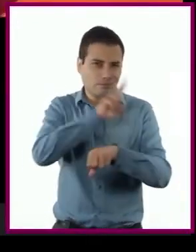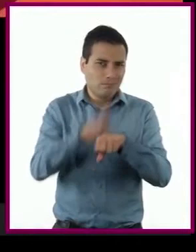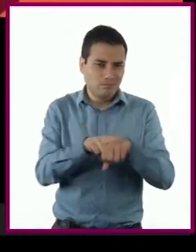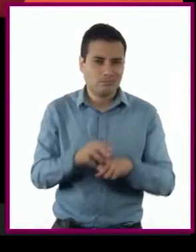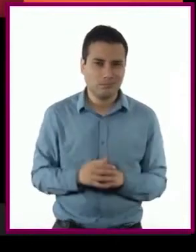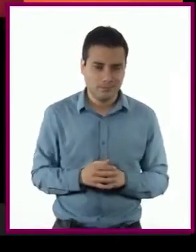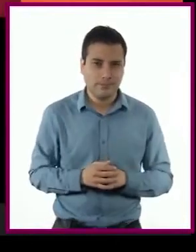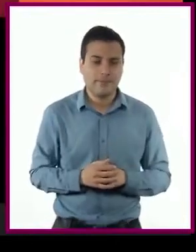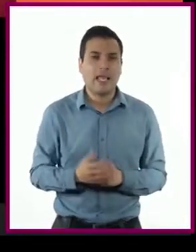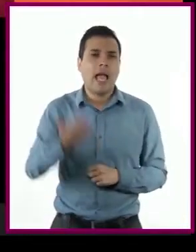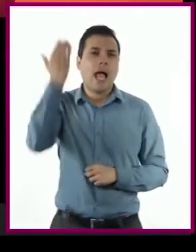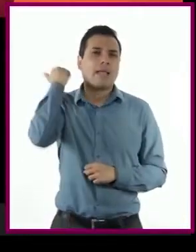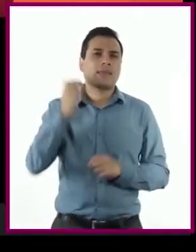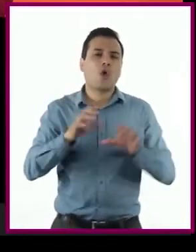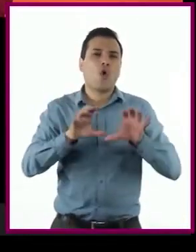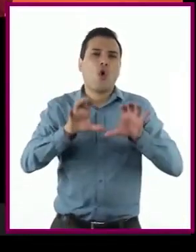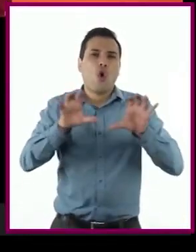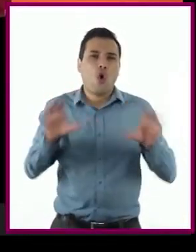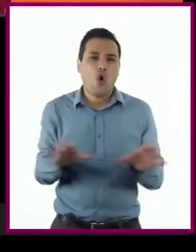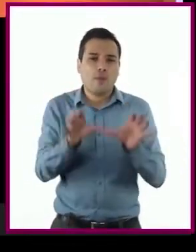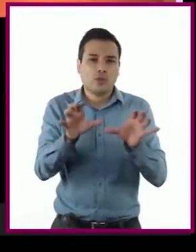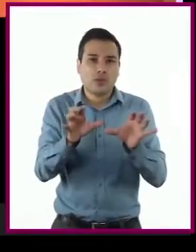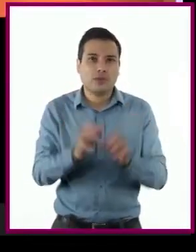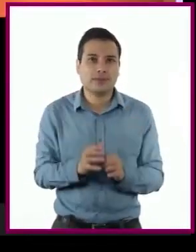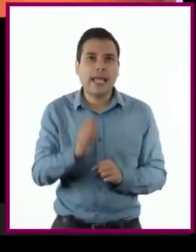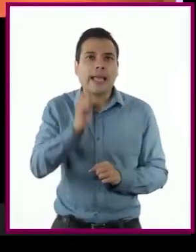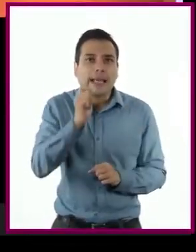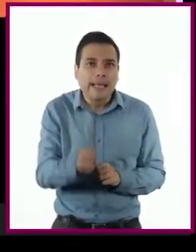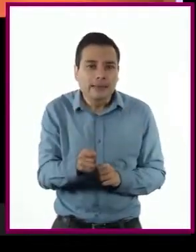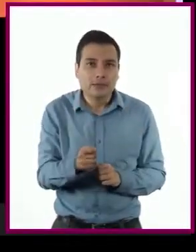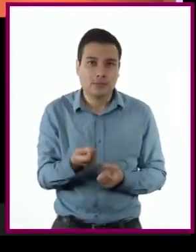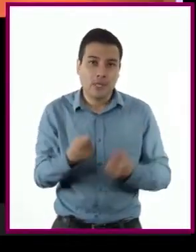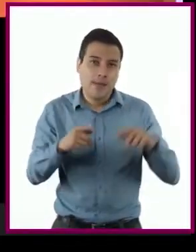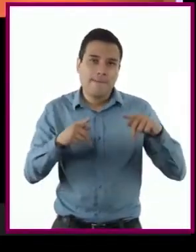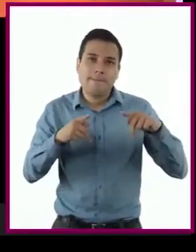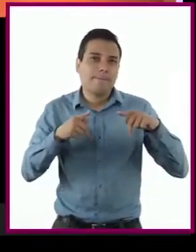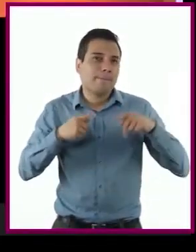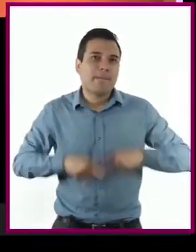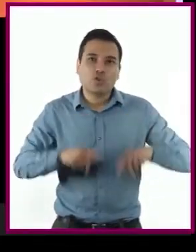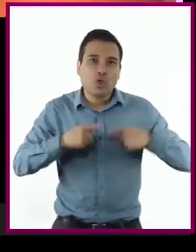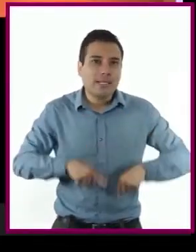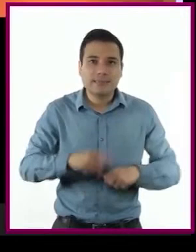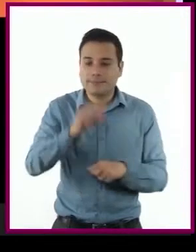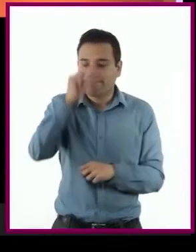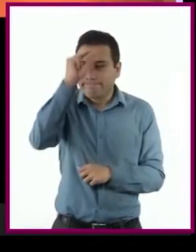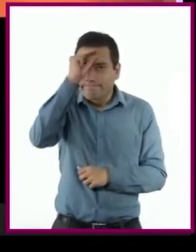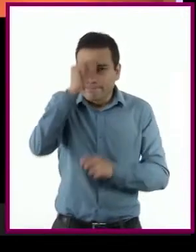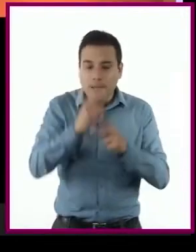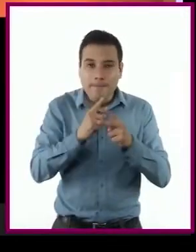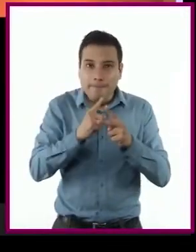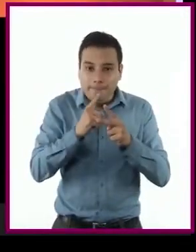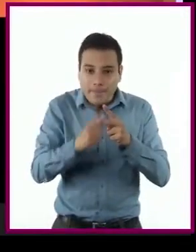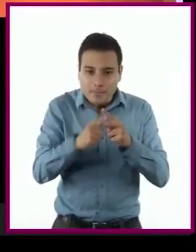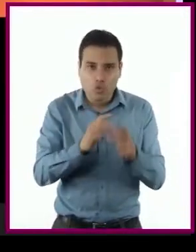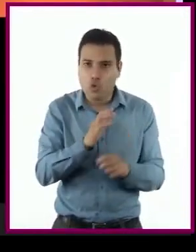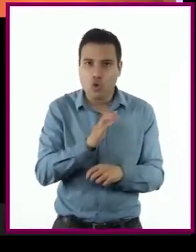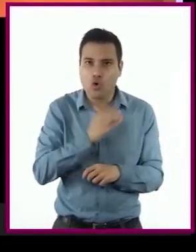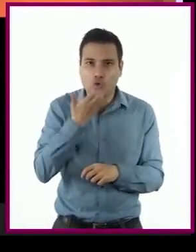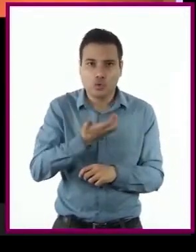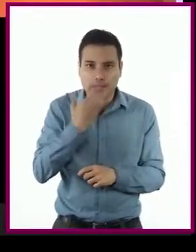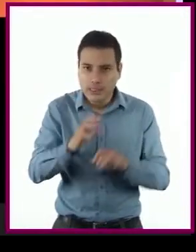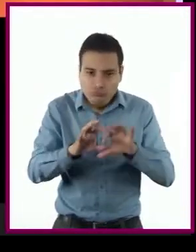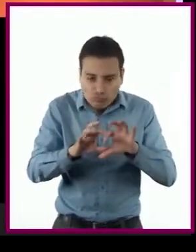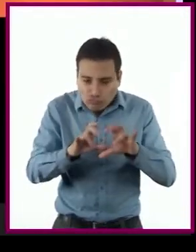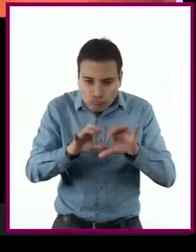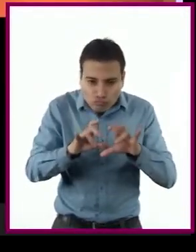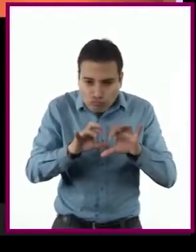computadoras en mi época eran personas, empleados matemáticos quienes realizaban los cálculos de